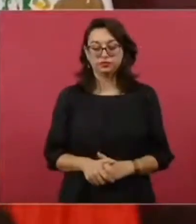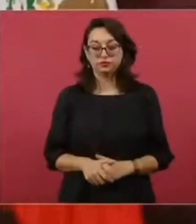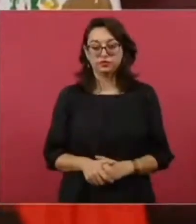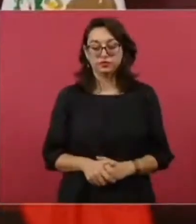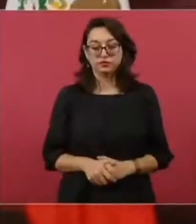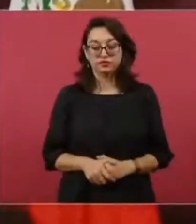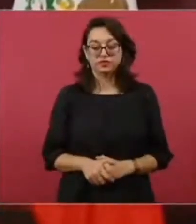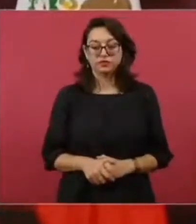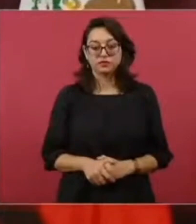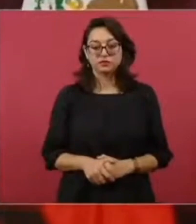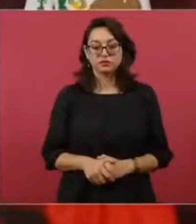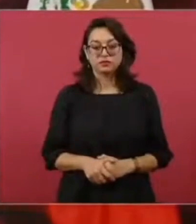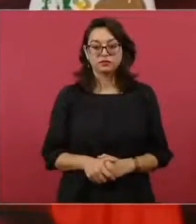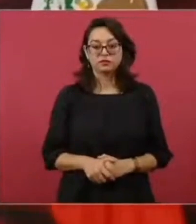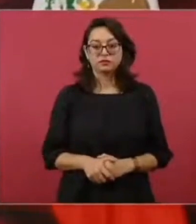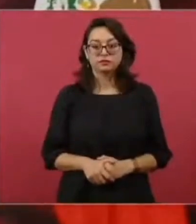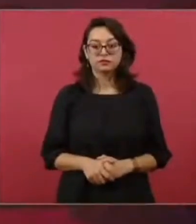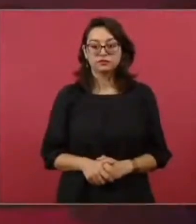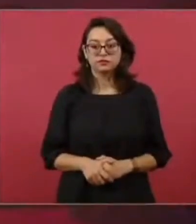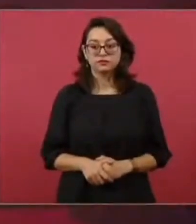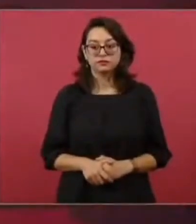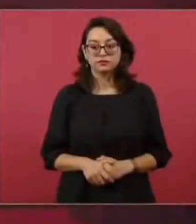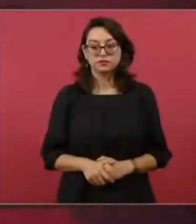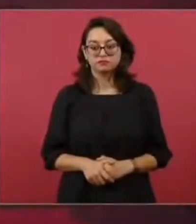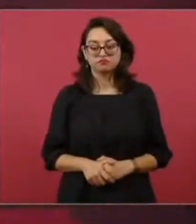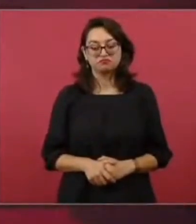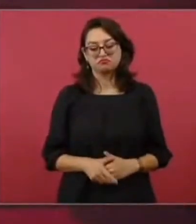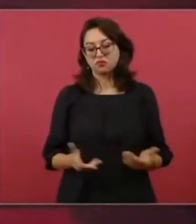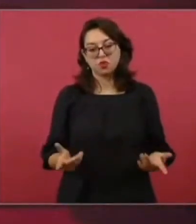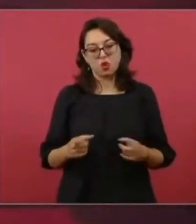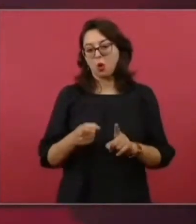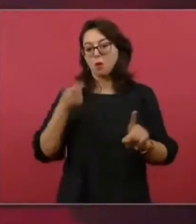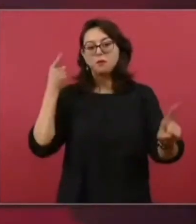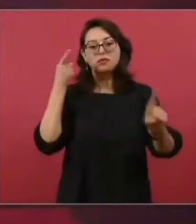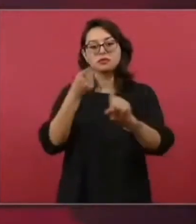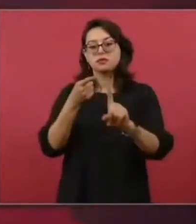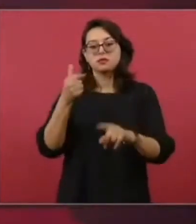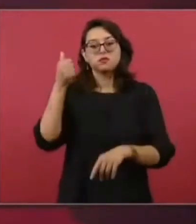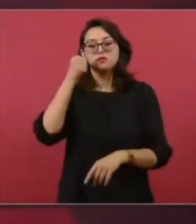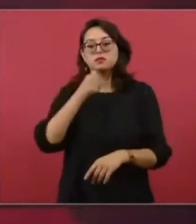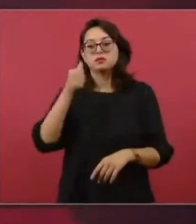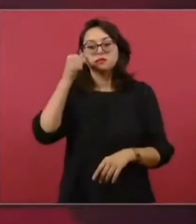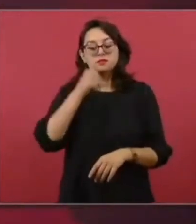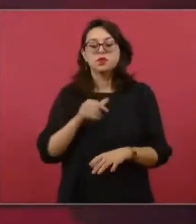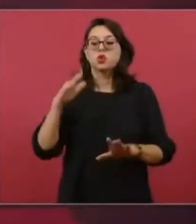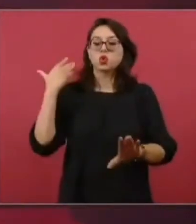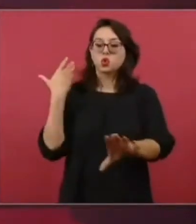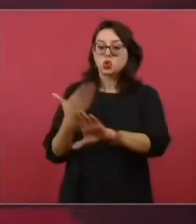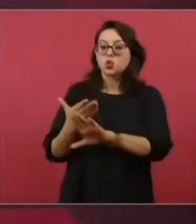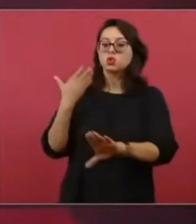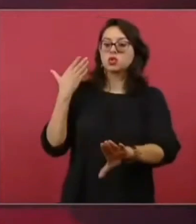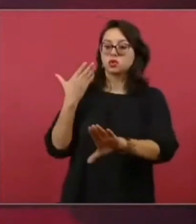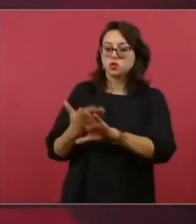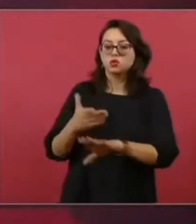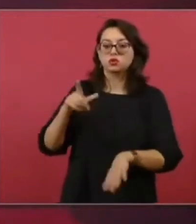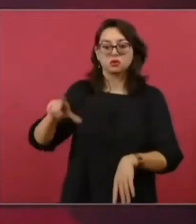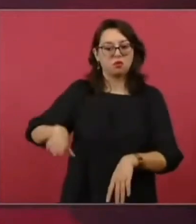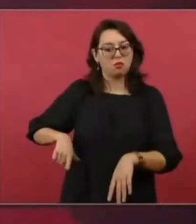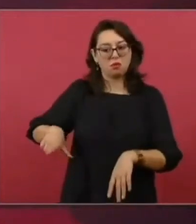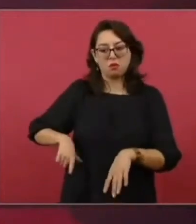Pero también hay línea en contra de quienes no están en